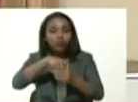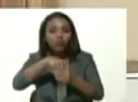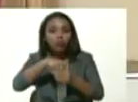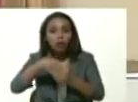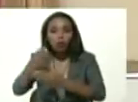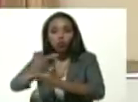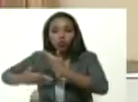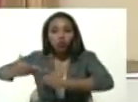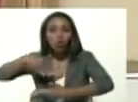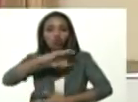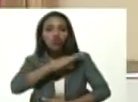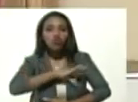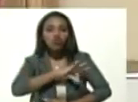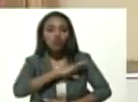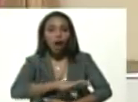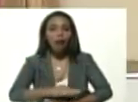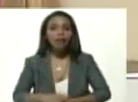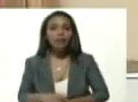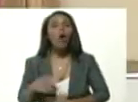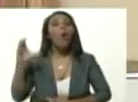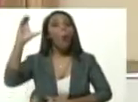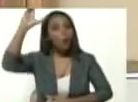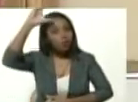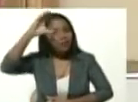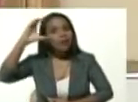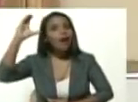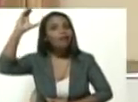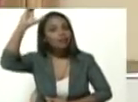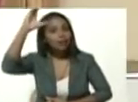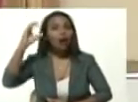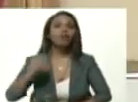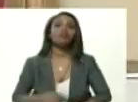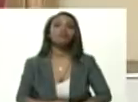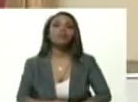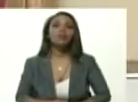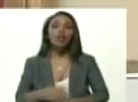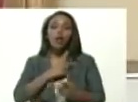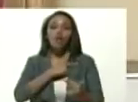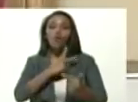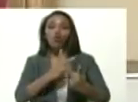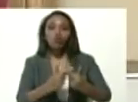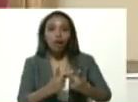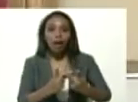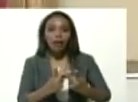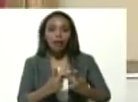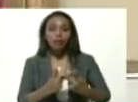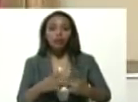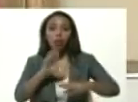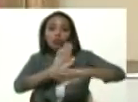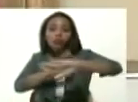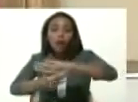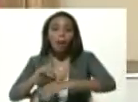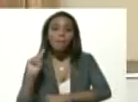colectiva, social, consciente y voluntaria, como la llamamos desde el primer día.